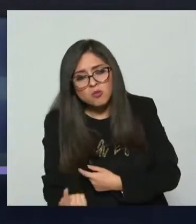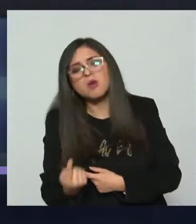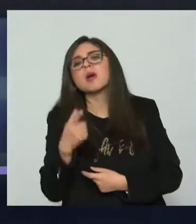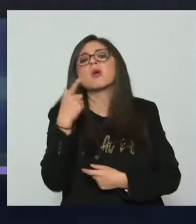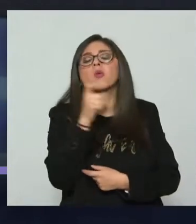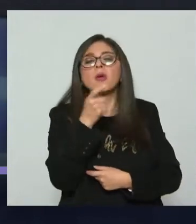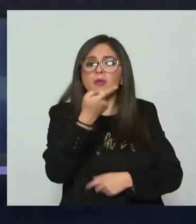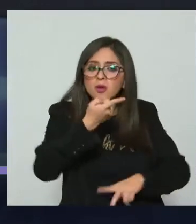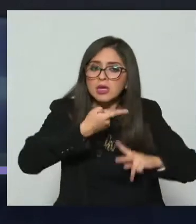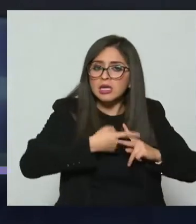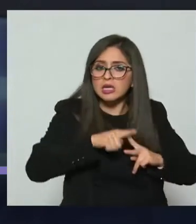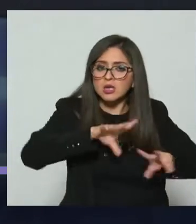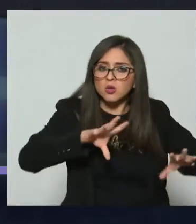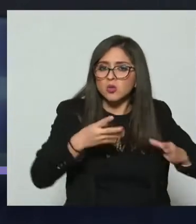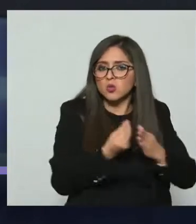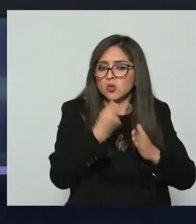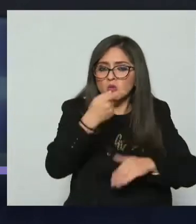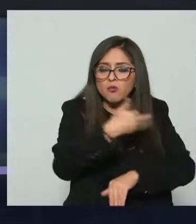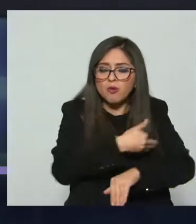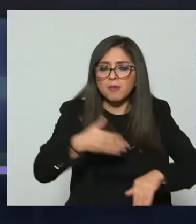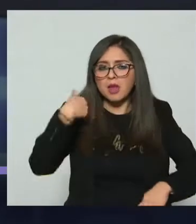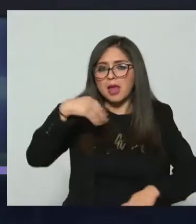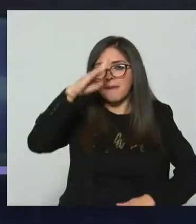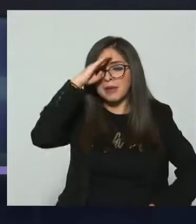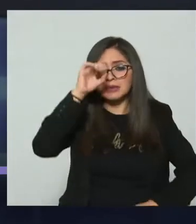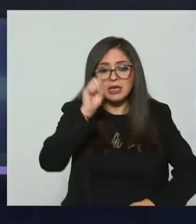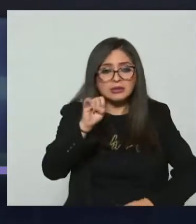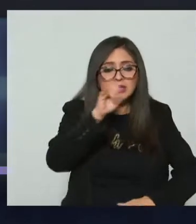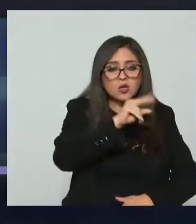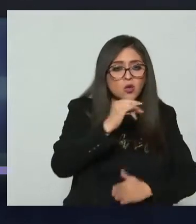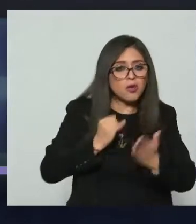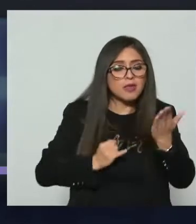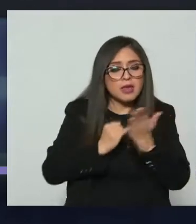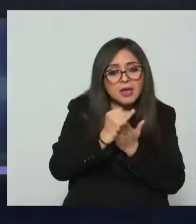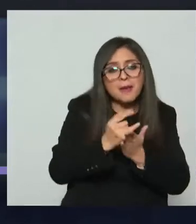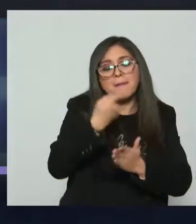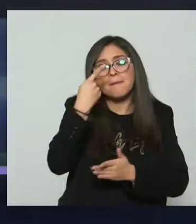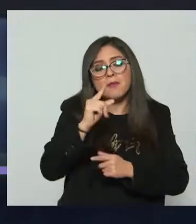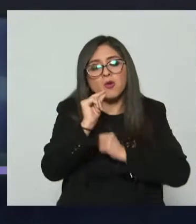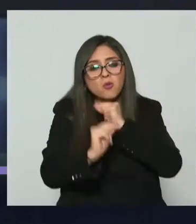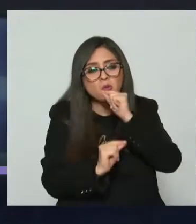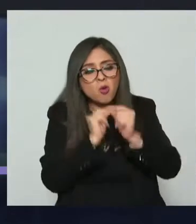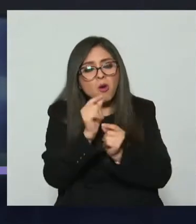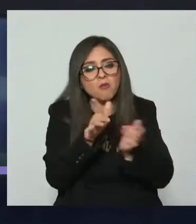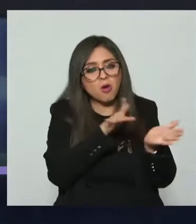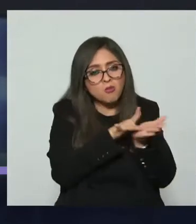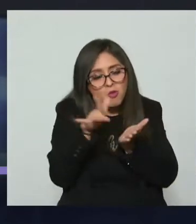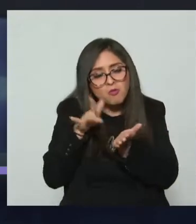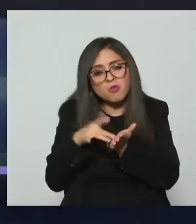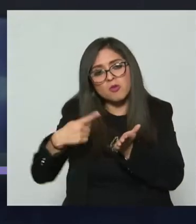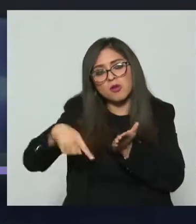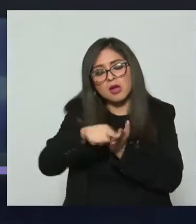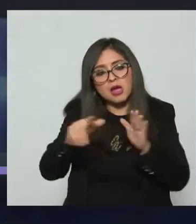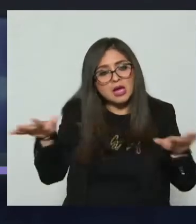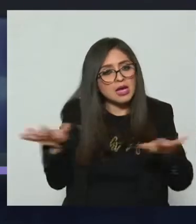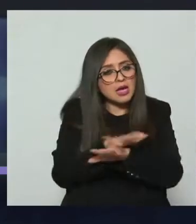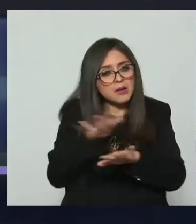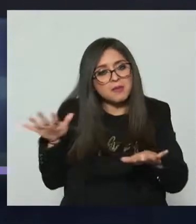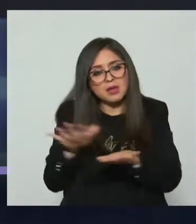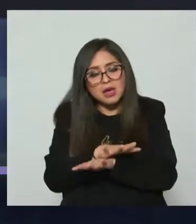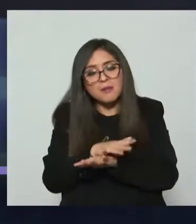seno de las familias donde se toma la decisión, eso es cierto, pero también hay que dar el andamiaje jurídico para que ese cambio, en todo caso, de darse,